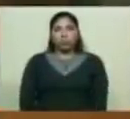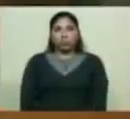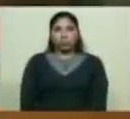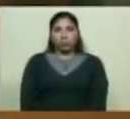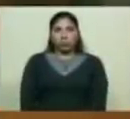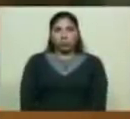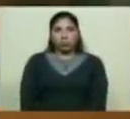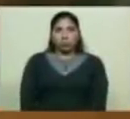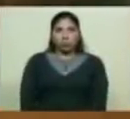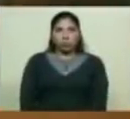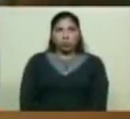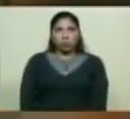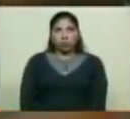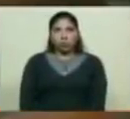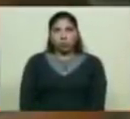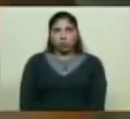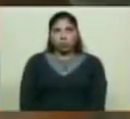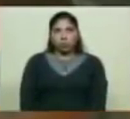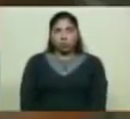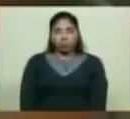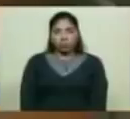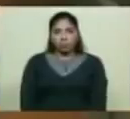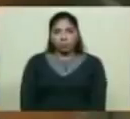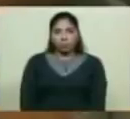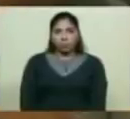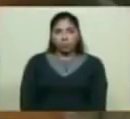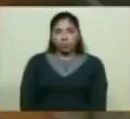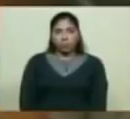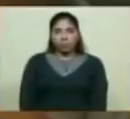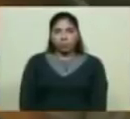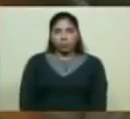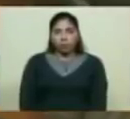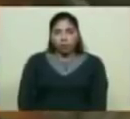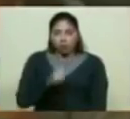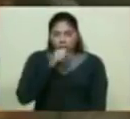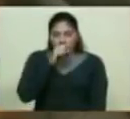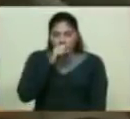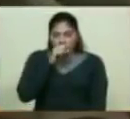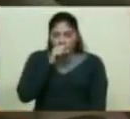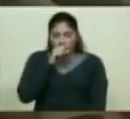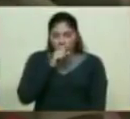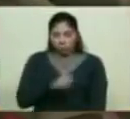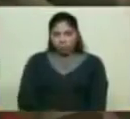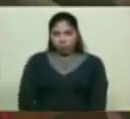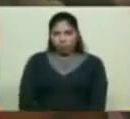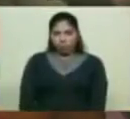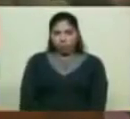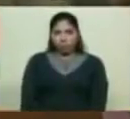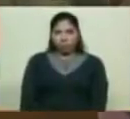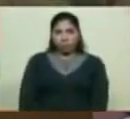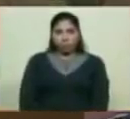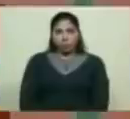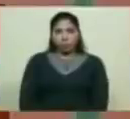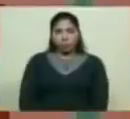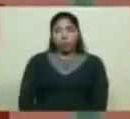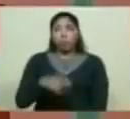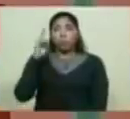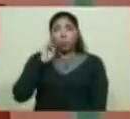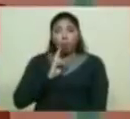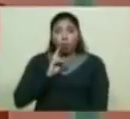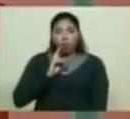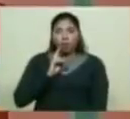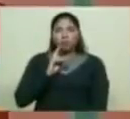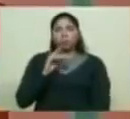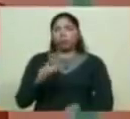como bien siempre dice el general en jefe pérez arcay bolívar sigue adelante y nos obliga